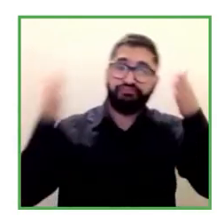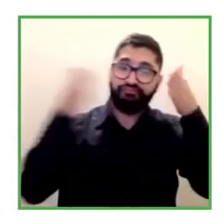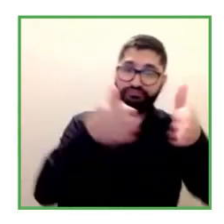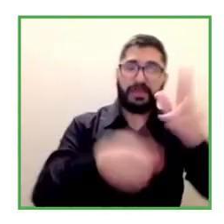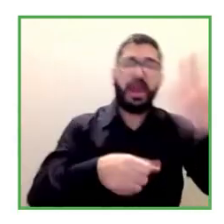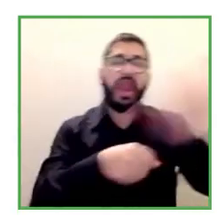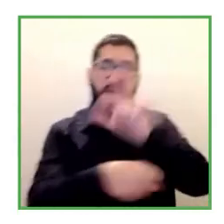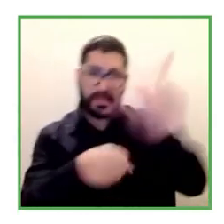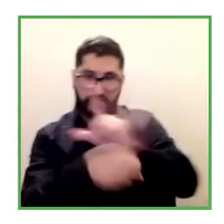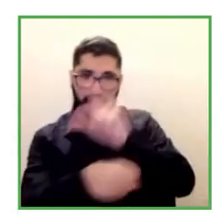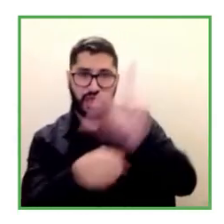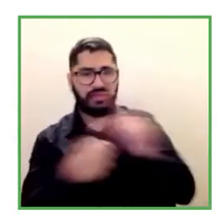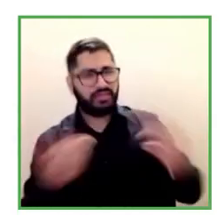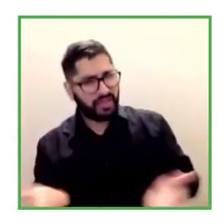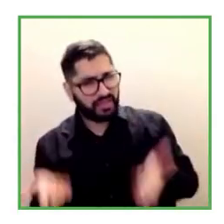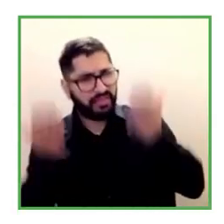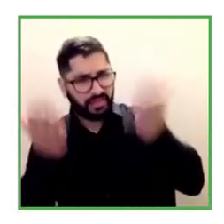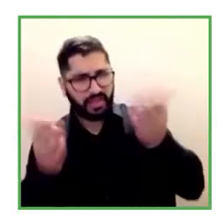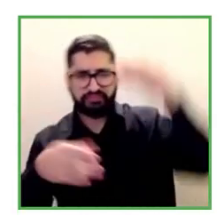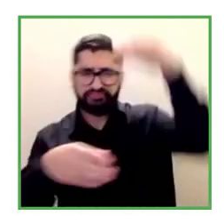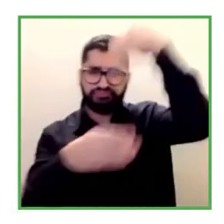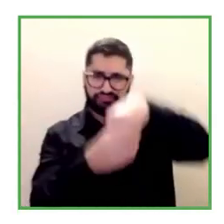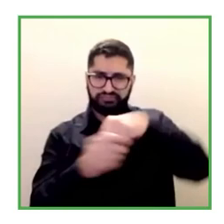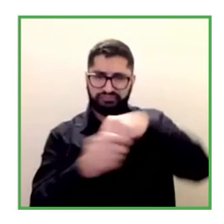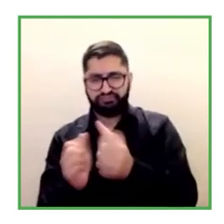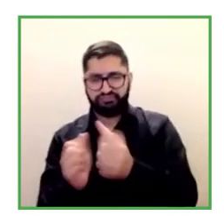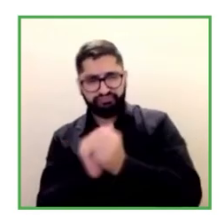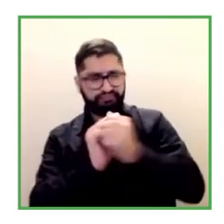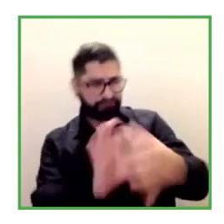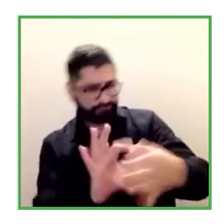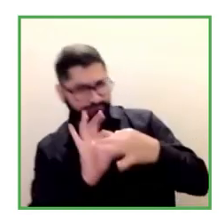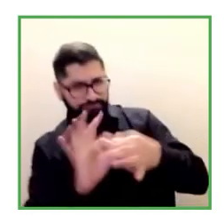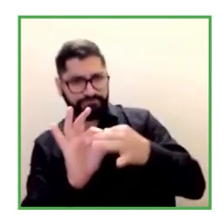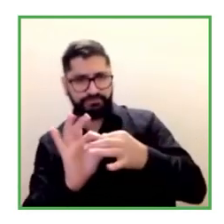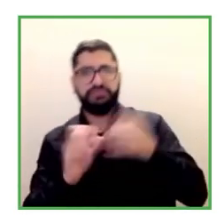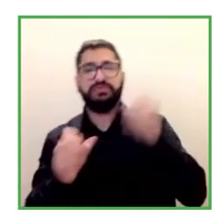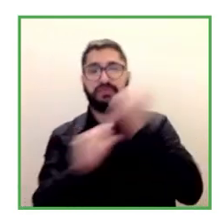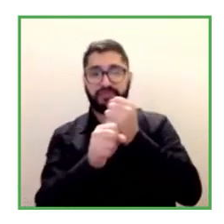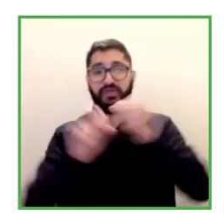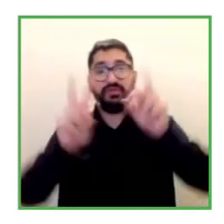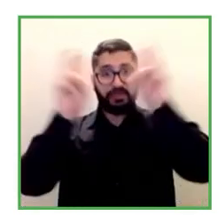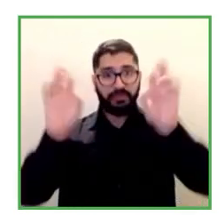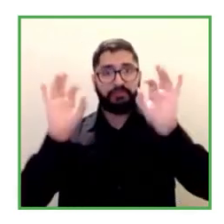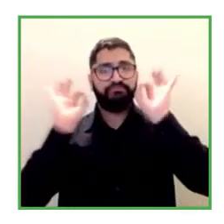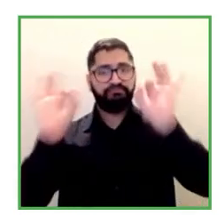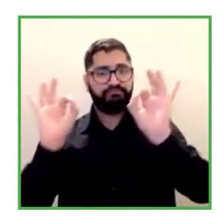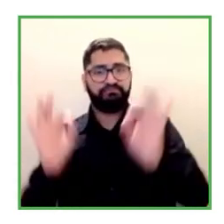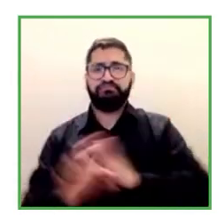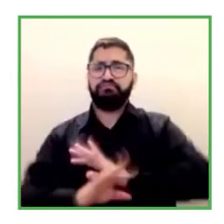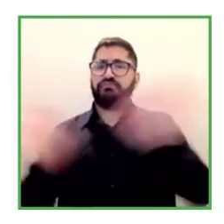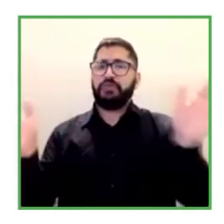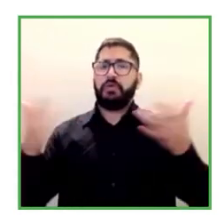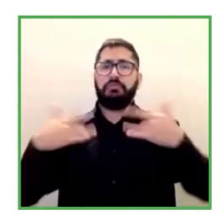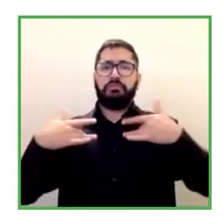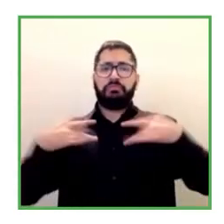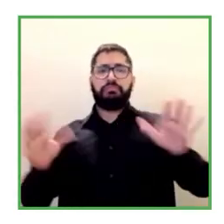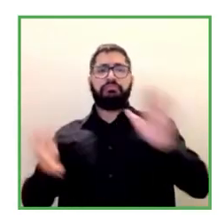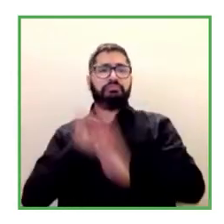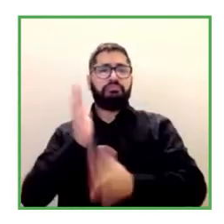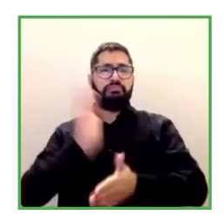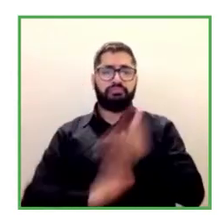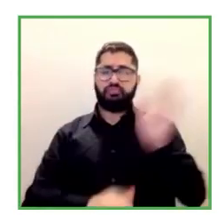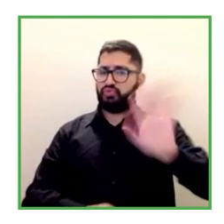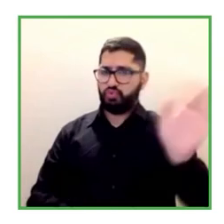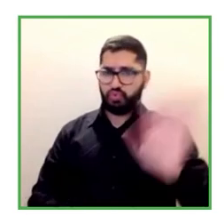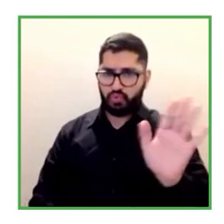trabajo, realmente eso no es suficiente. A lo largo de que pasa el tiempo, se van presentando nuevas